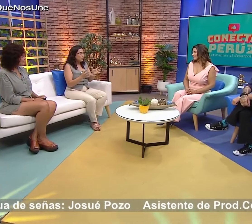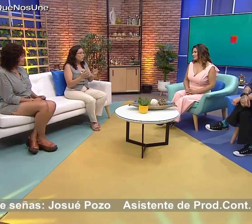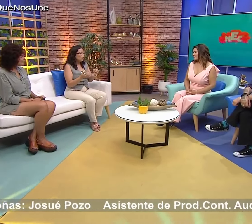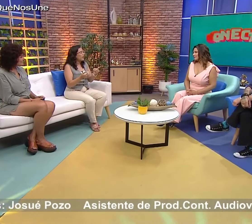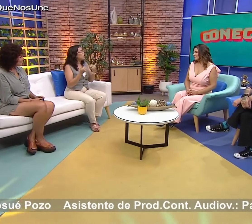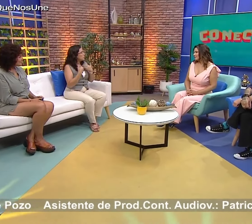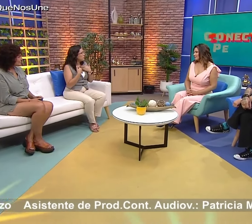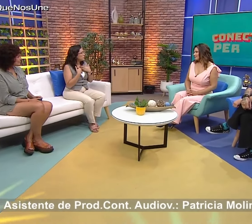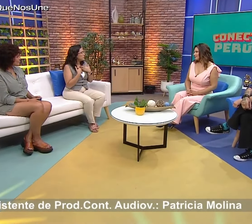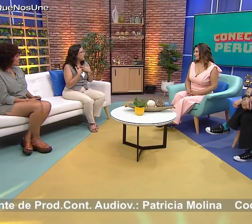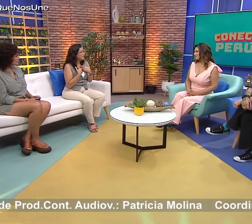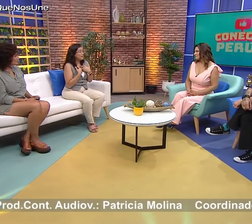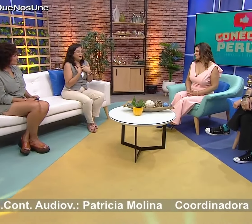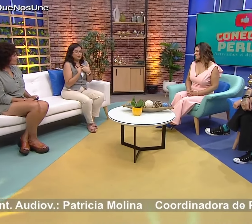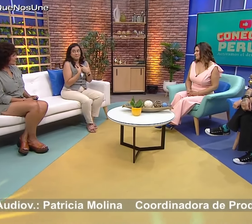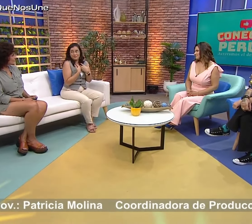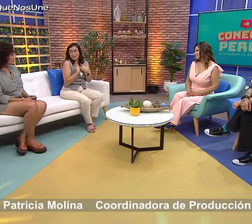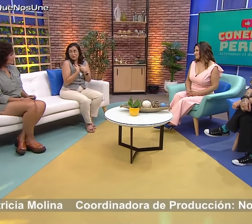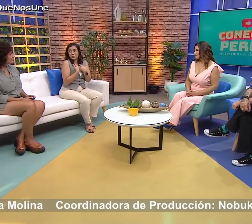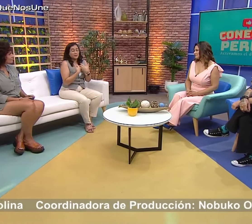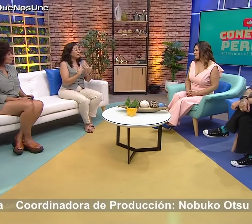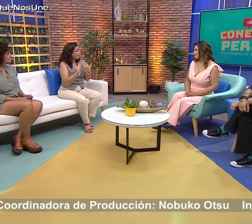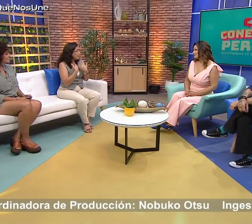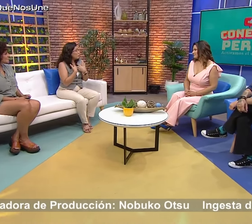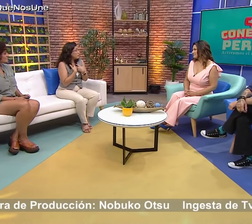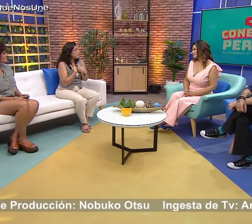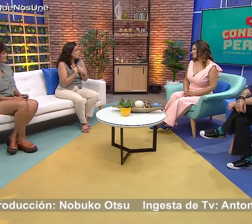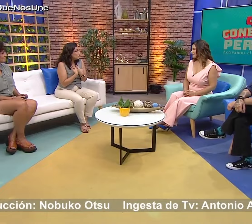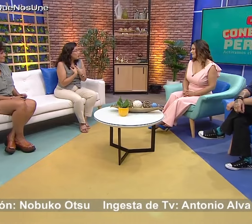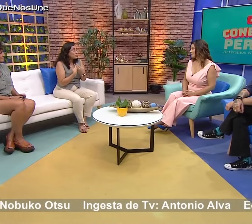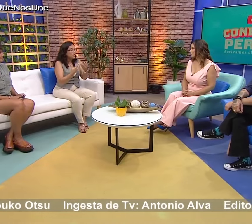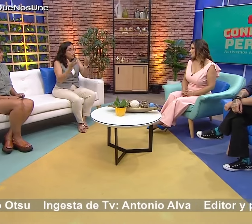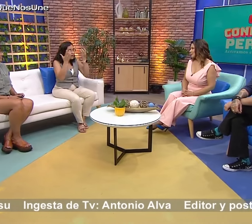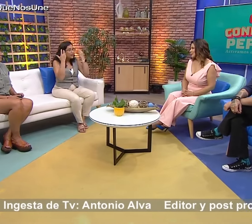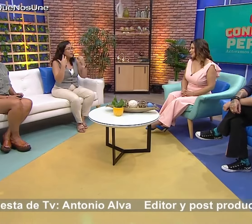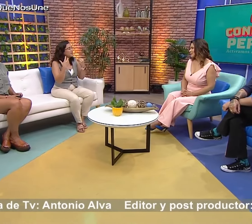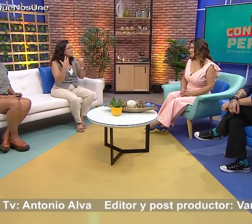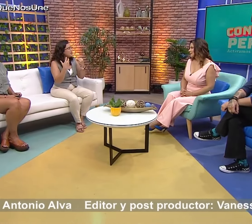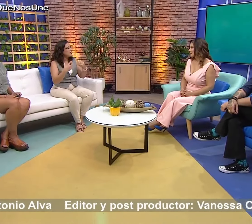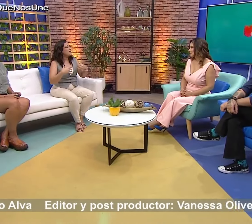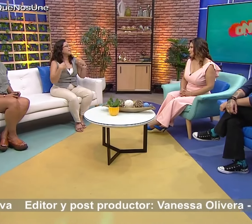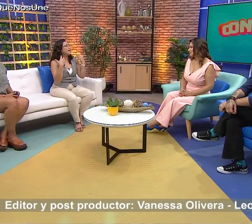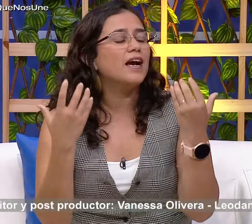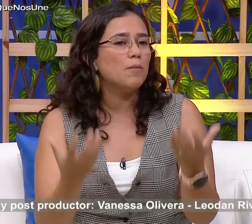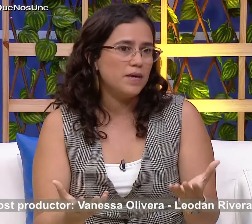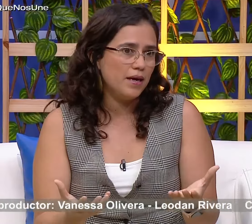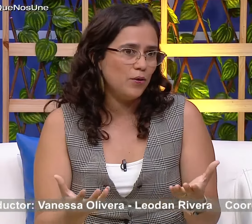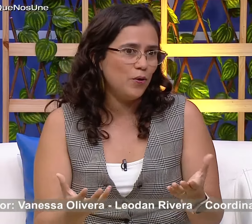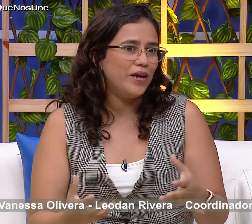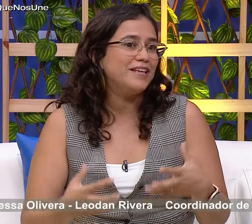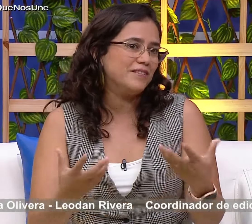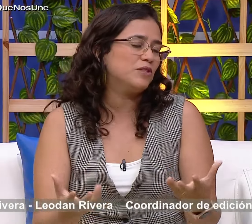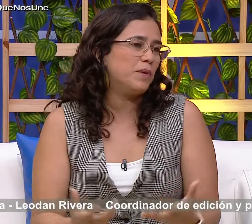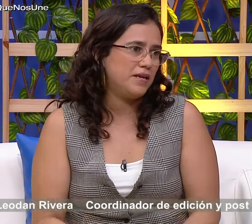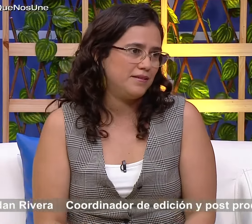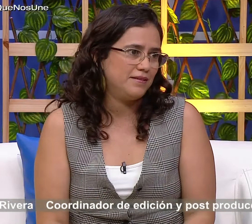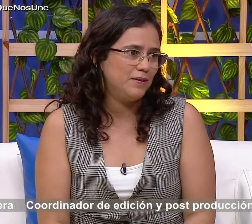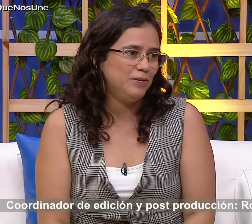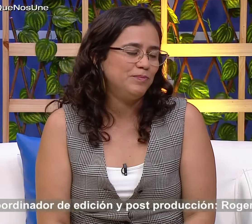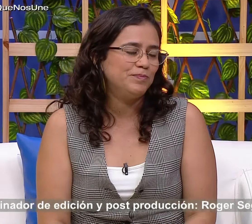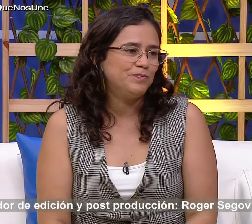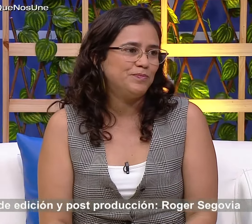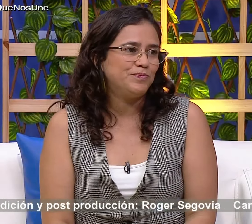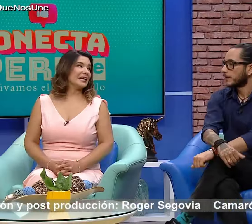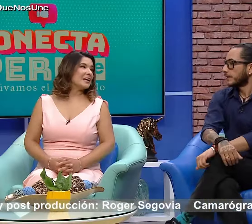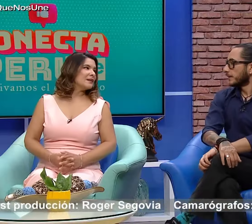al final era como ellos mismos han dicho que tenían un estereotipo, tenían una creencia que han cambiado en esta experiencia,